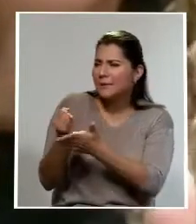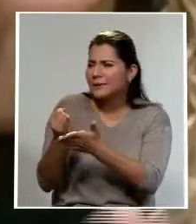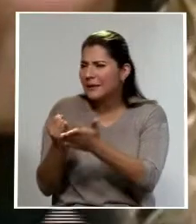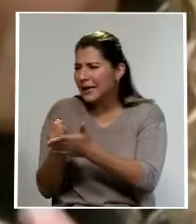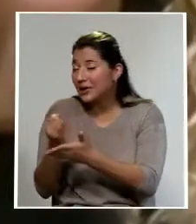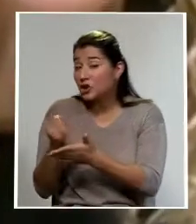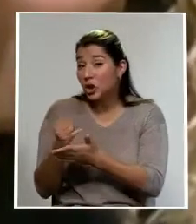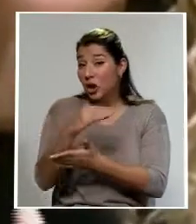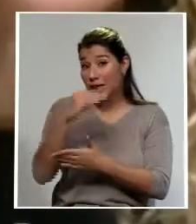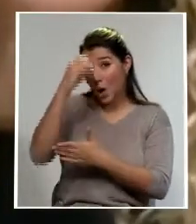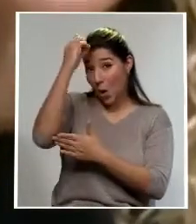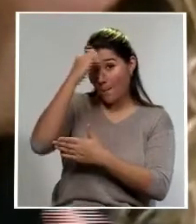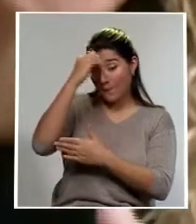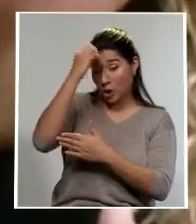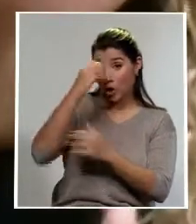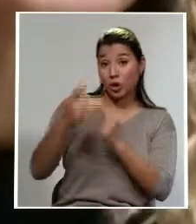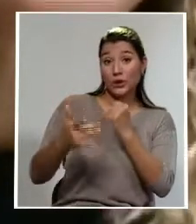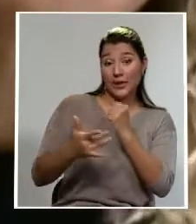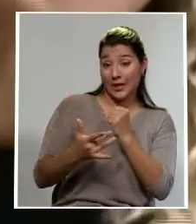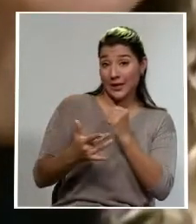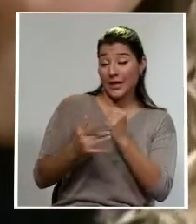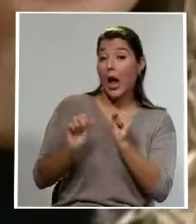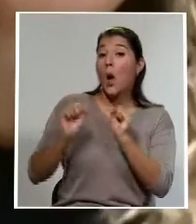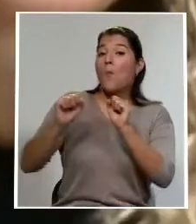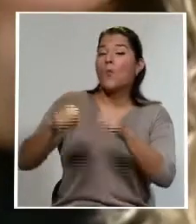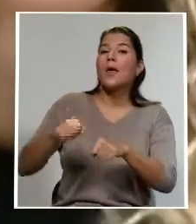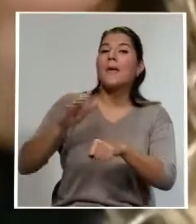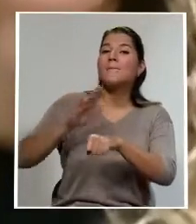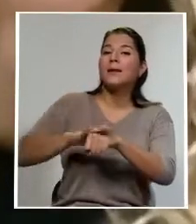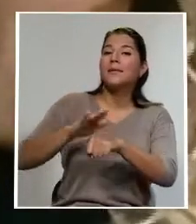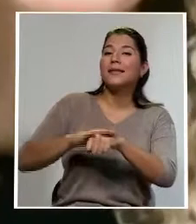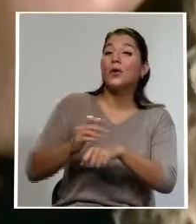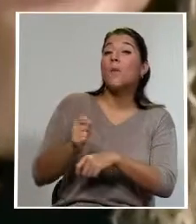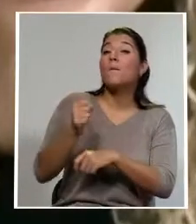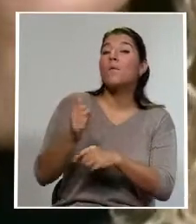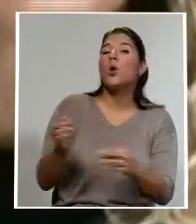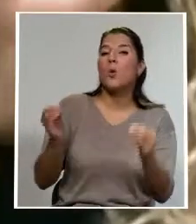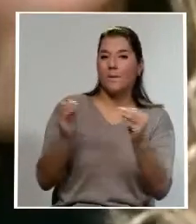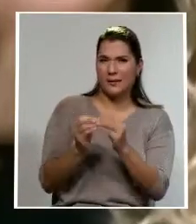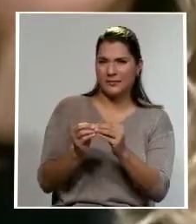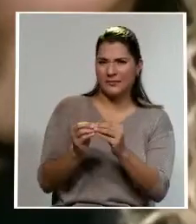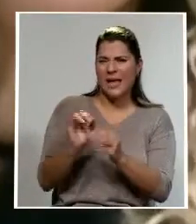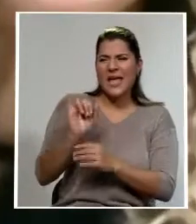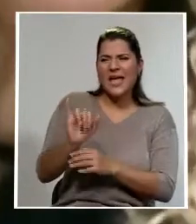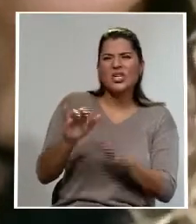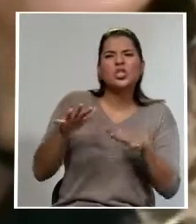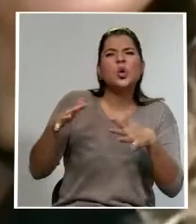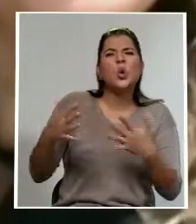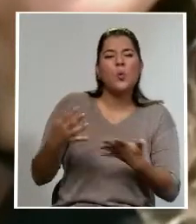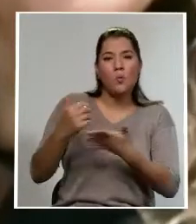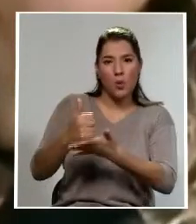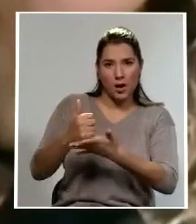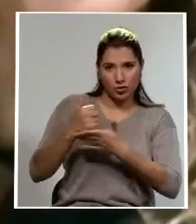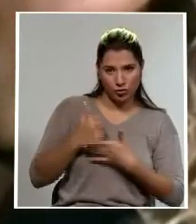puede habilitar a que haya, dependiendo de la zona, un poco más. ¿Y esto qué nos va a ayudar? Sobre todo un